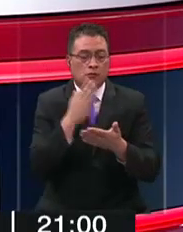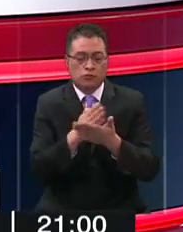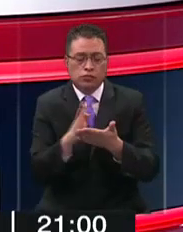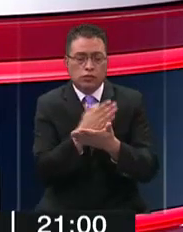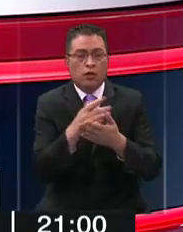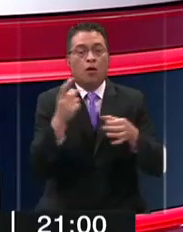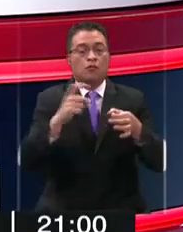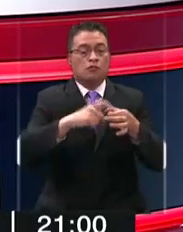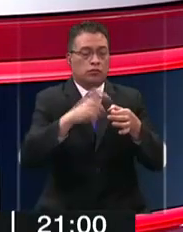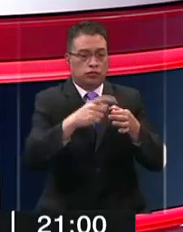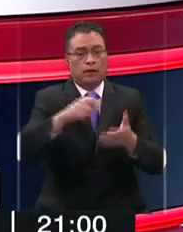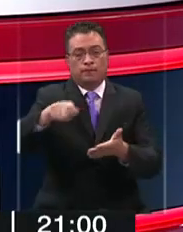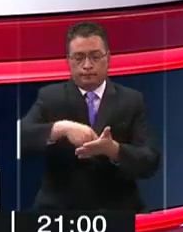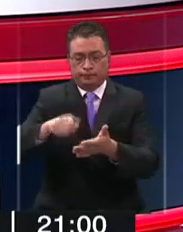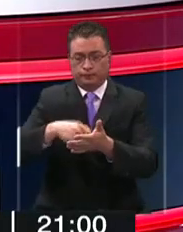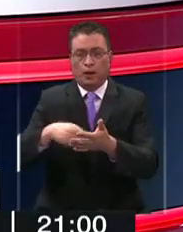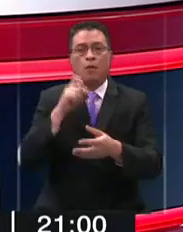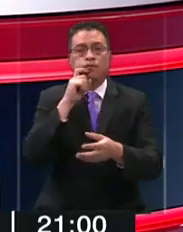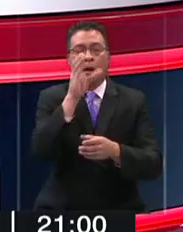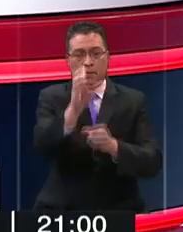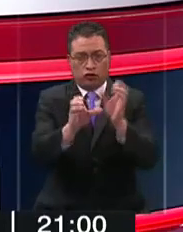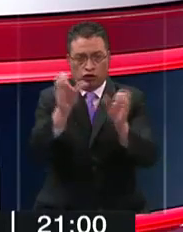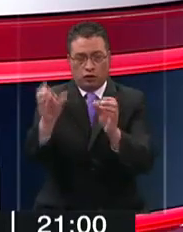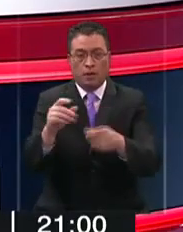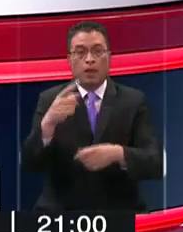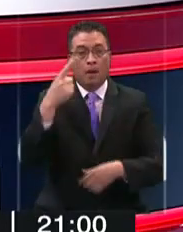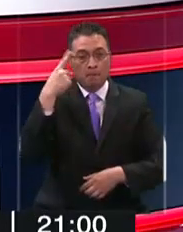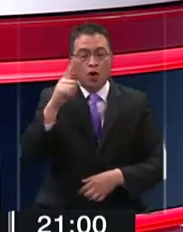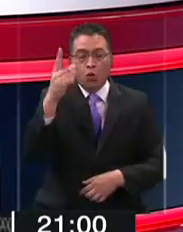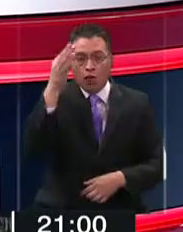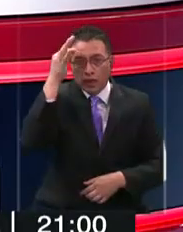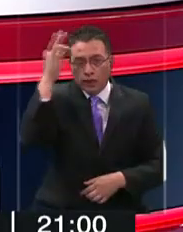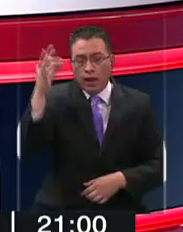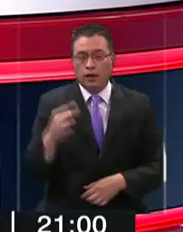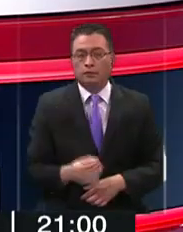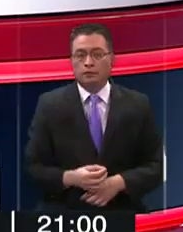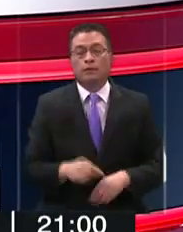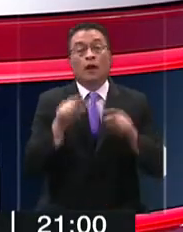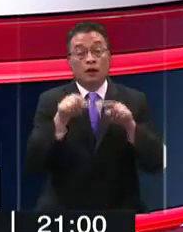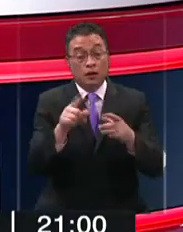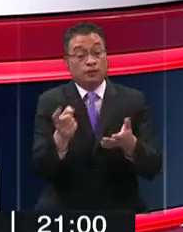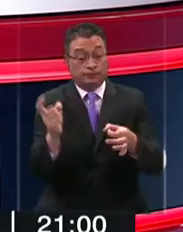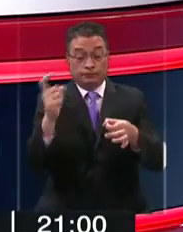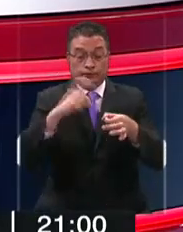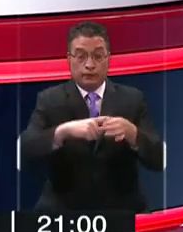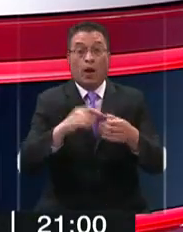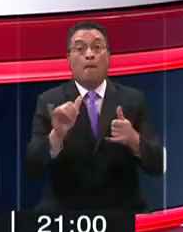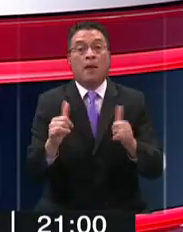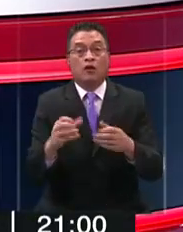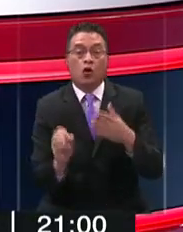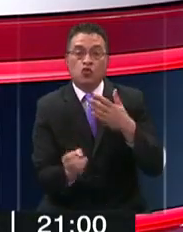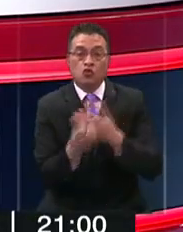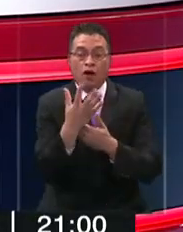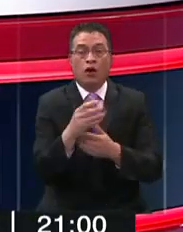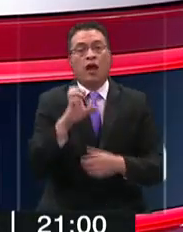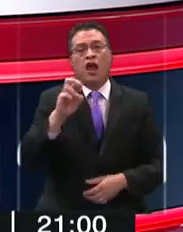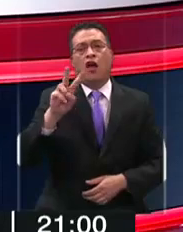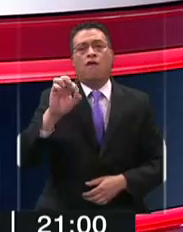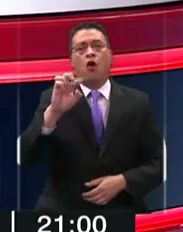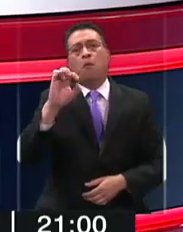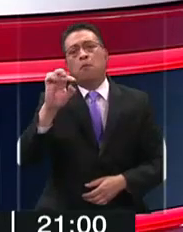inflados, reinscribiendo a sus militantes. Pero hubo un detalle. Mientras que para inscribirse en los partidos nuevos, como